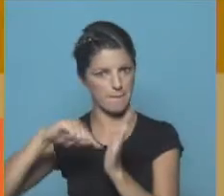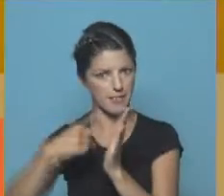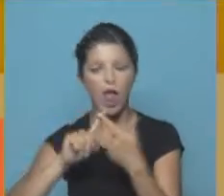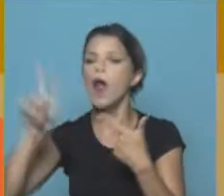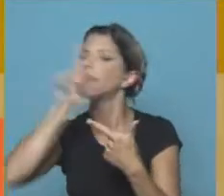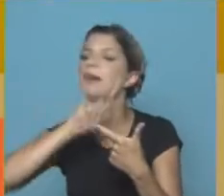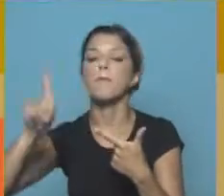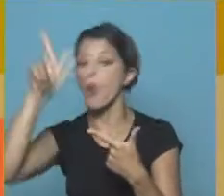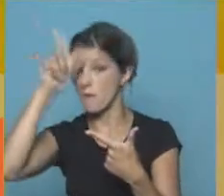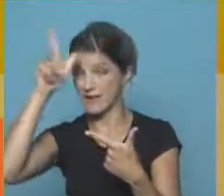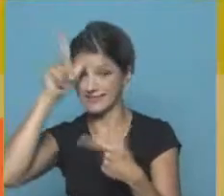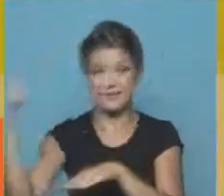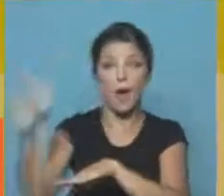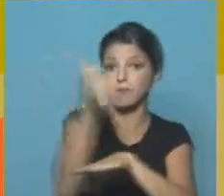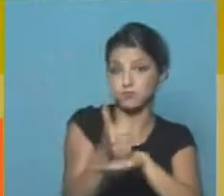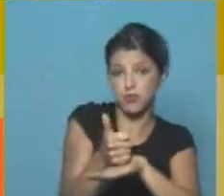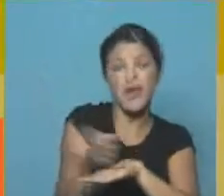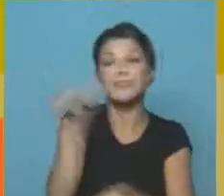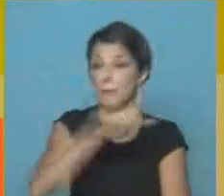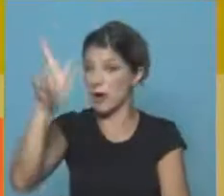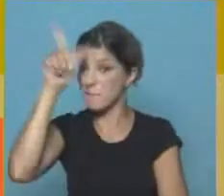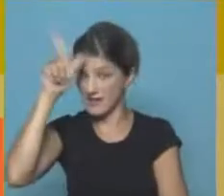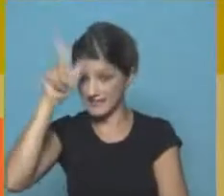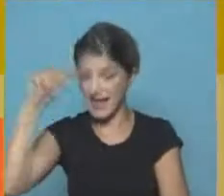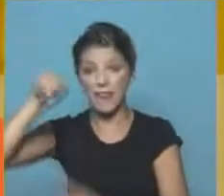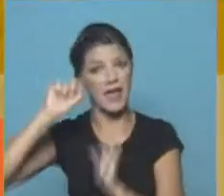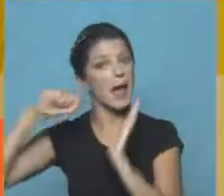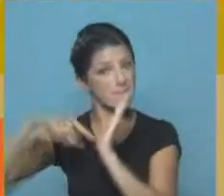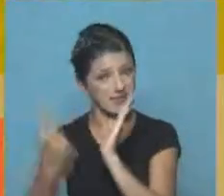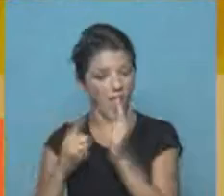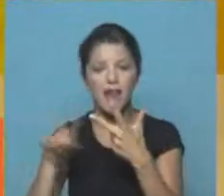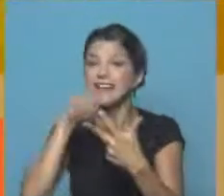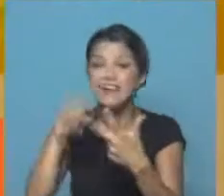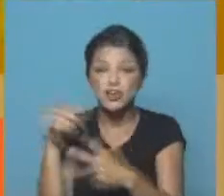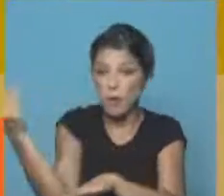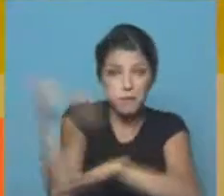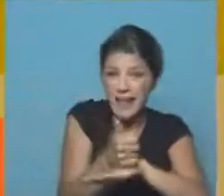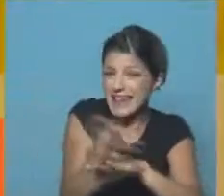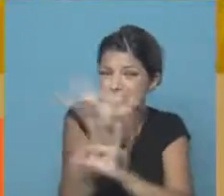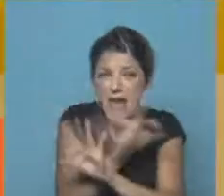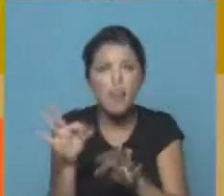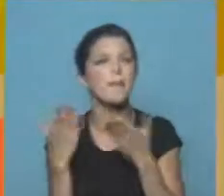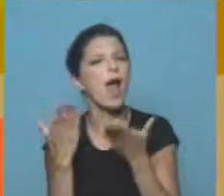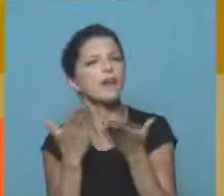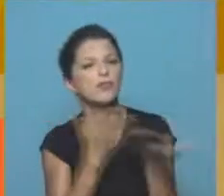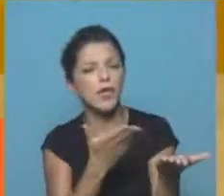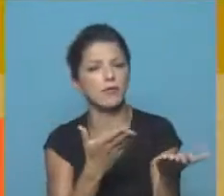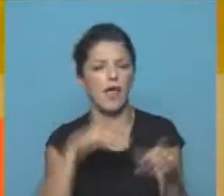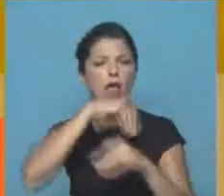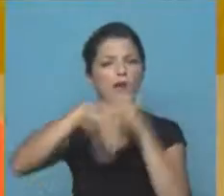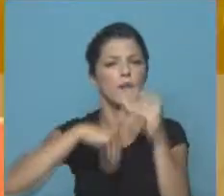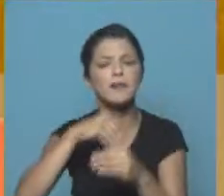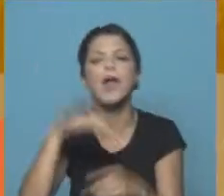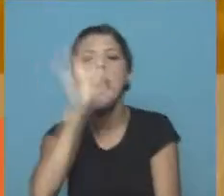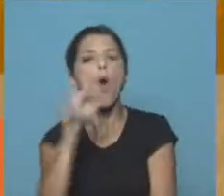de la Policía Federal, ni de la Policía Metropolitana, a darle algún tipo de asistencia, algún tipo de